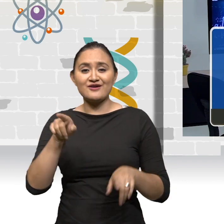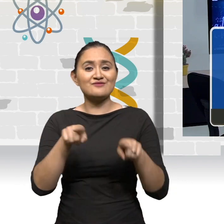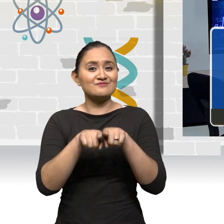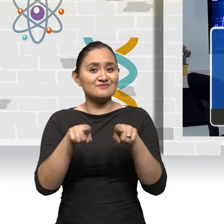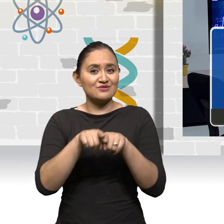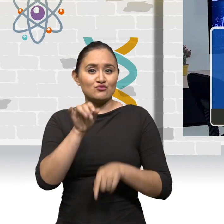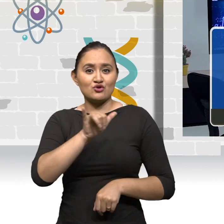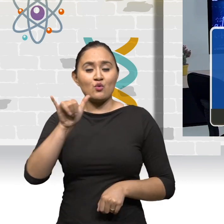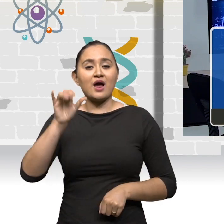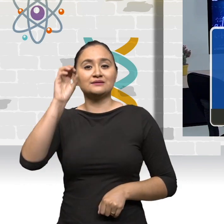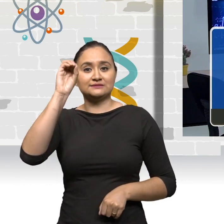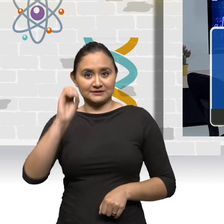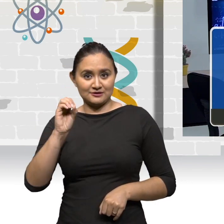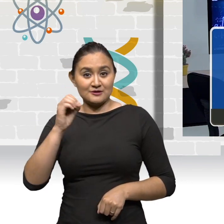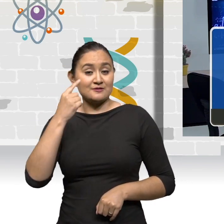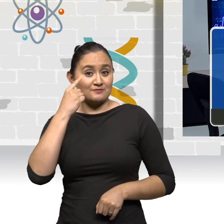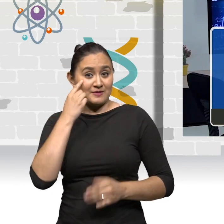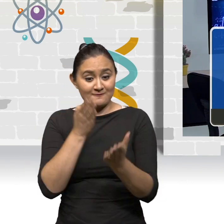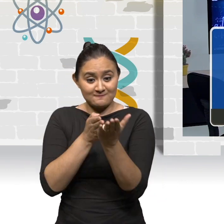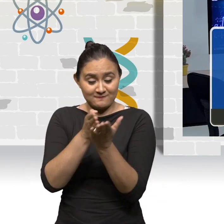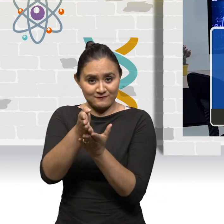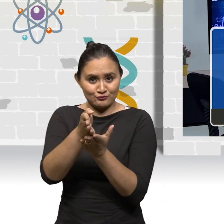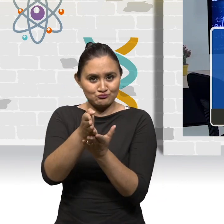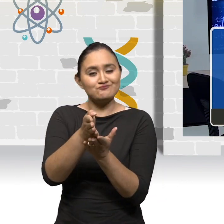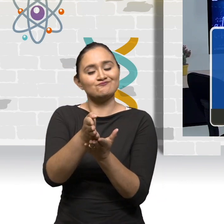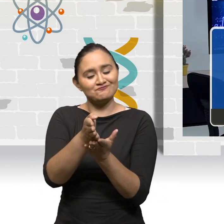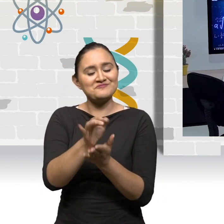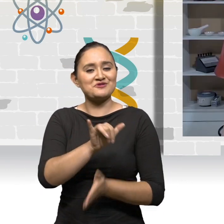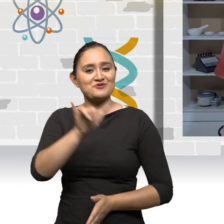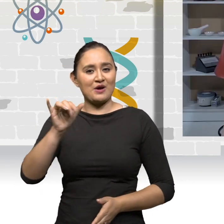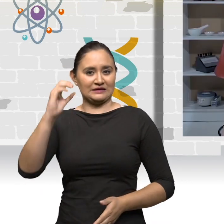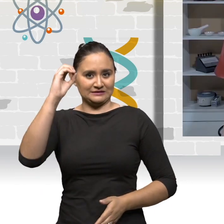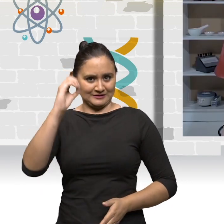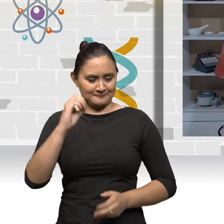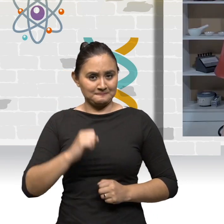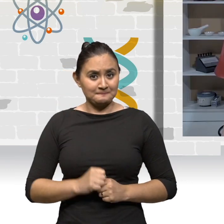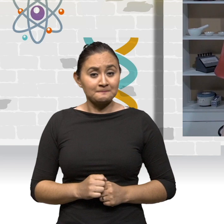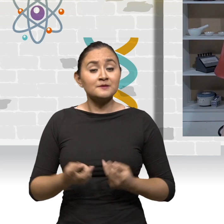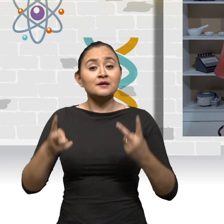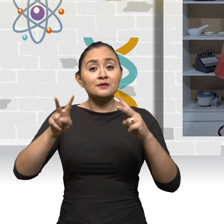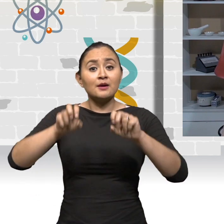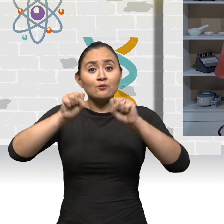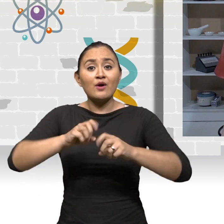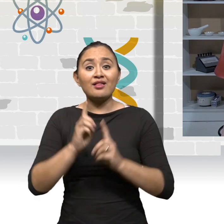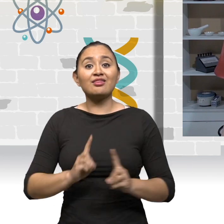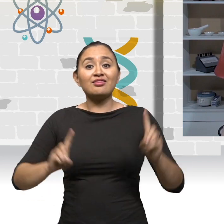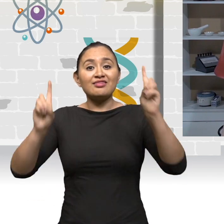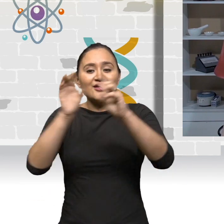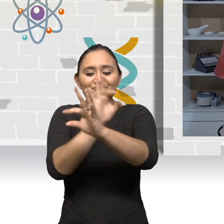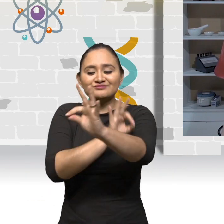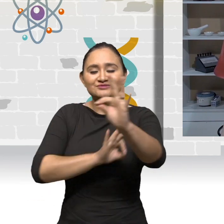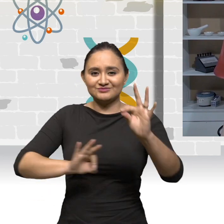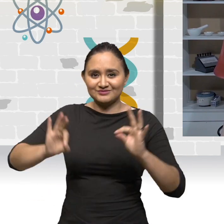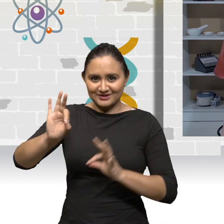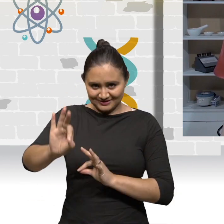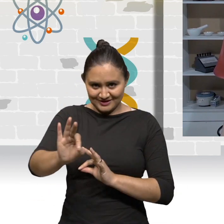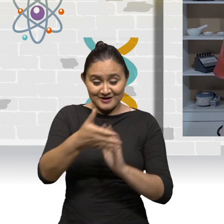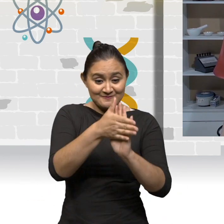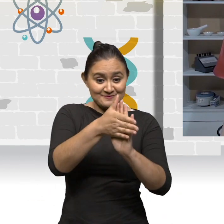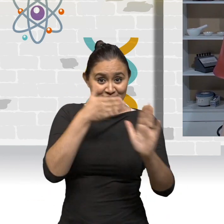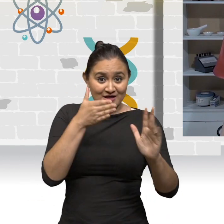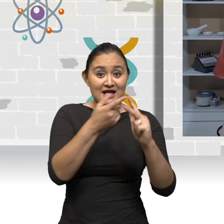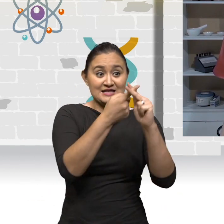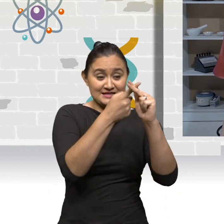ángulo igual a 0, veremos que nuestro desplazamiento será nulo. De igual manera podemos reemplazar